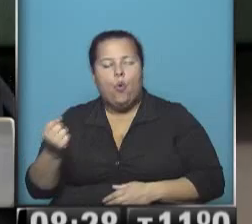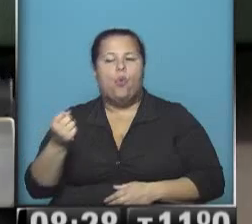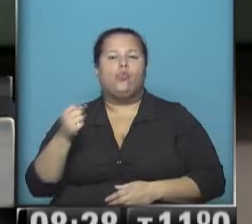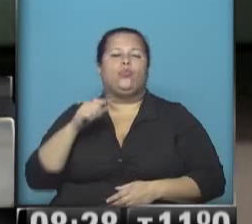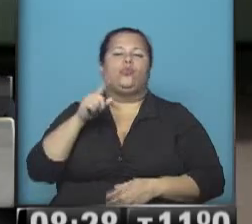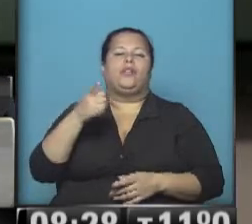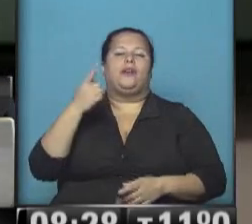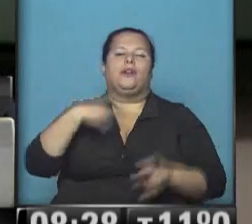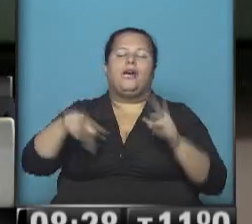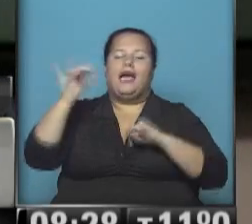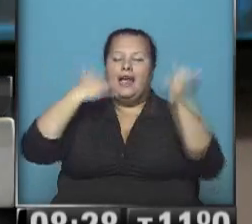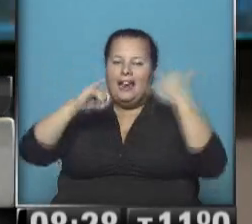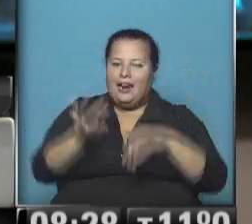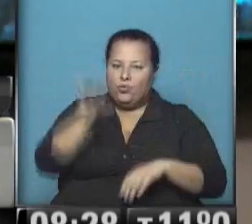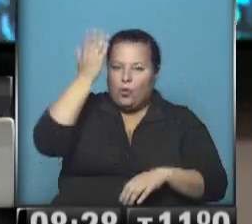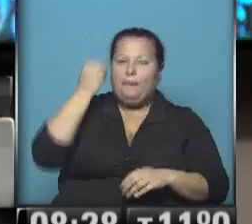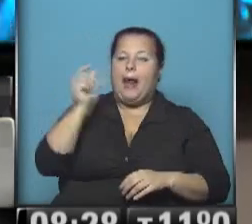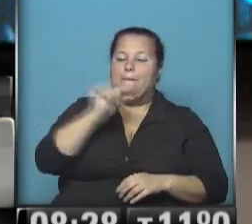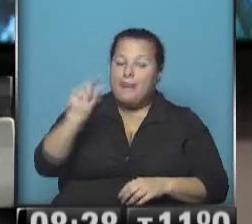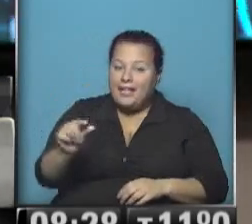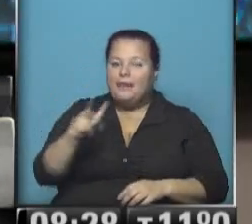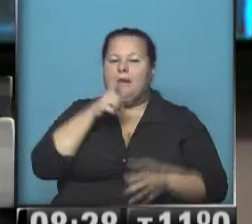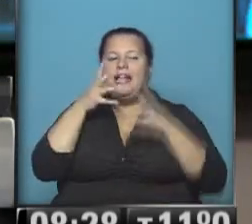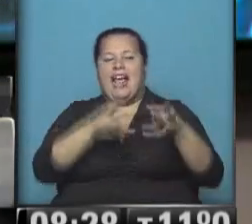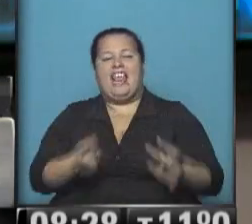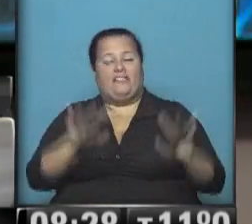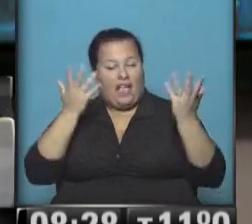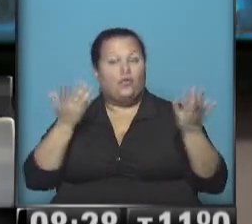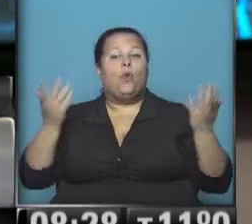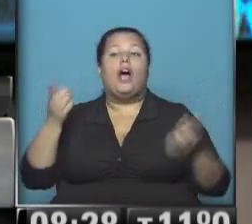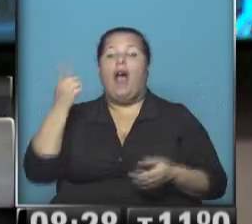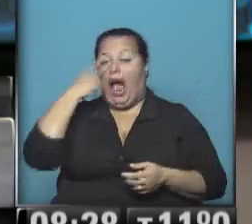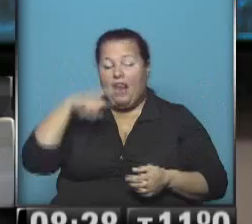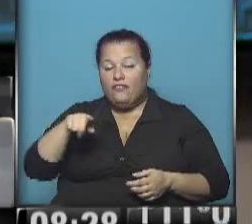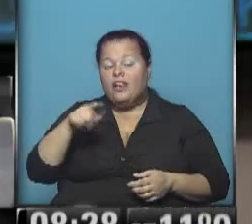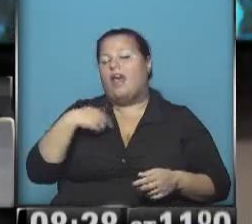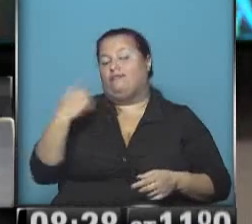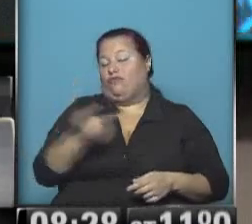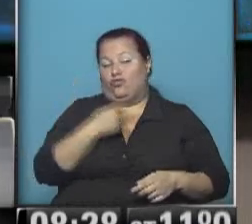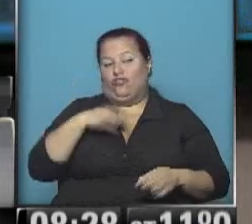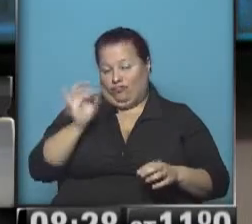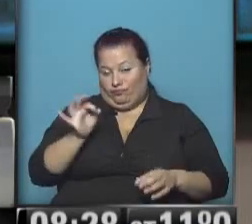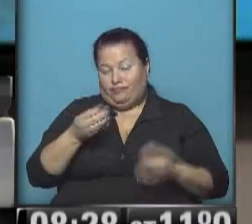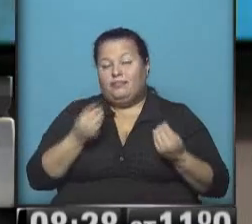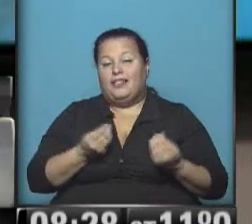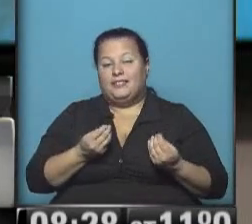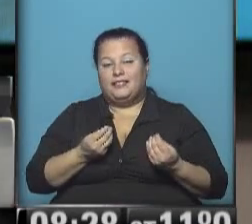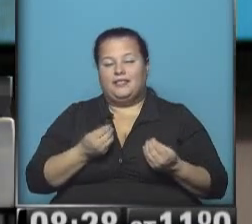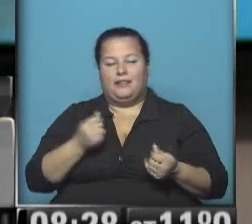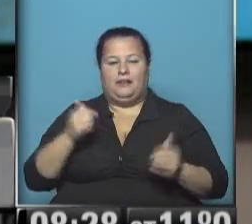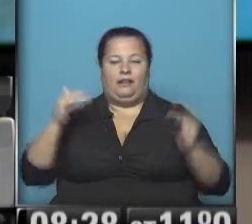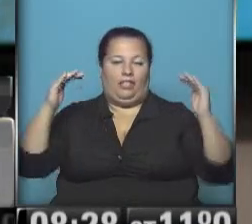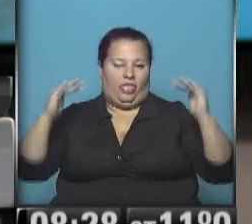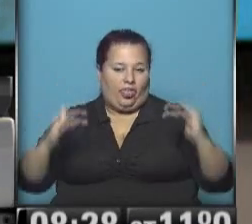subir las tasas de interés para los créditos se puede combatir la inflación y bueno el costo porque nosotros lo hemos conocido es crecer